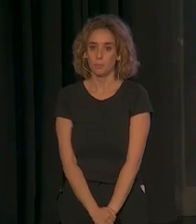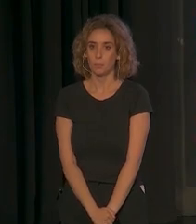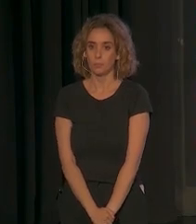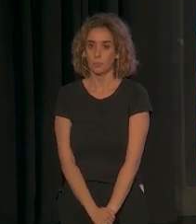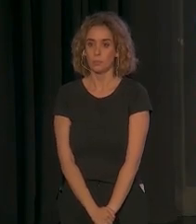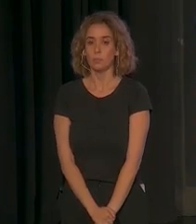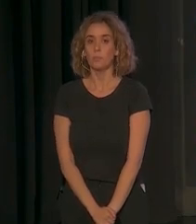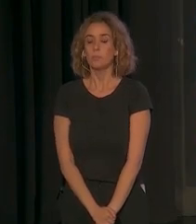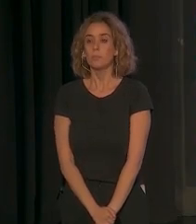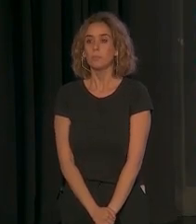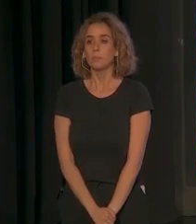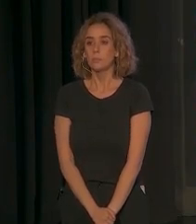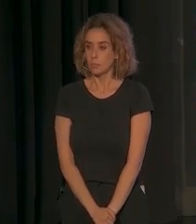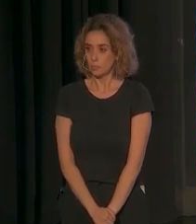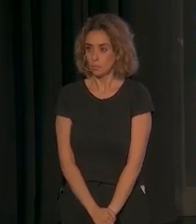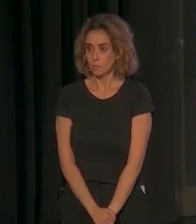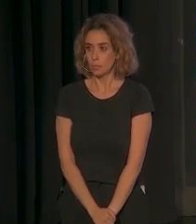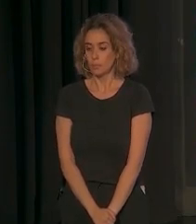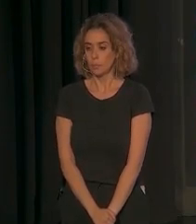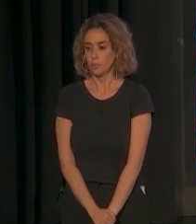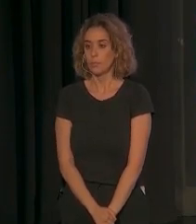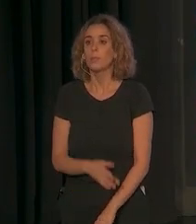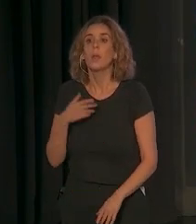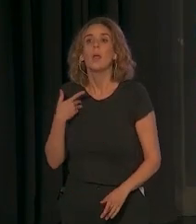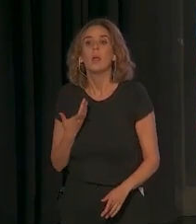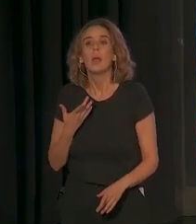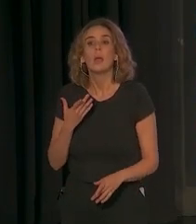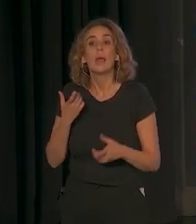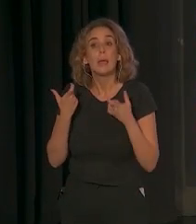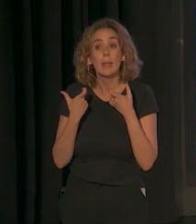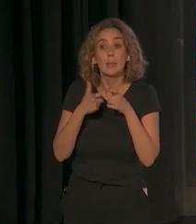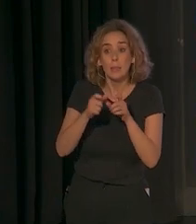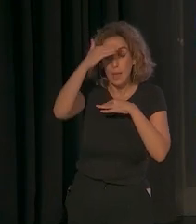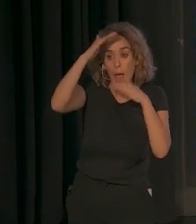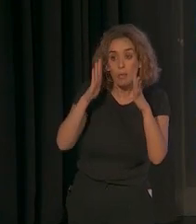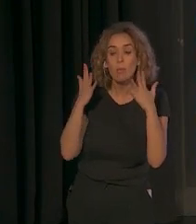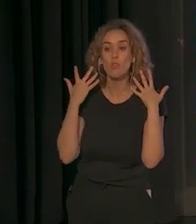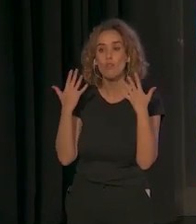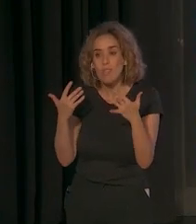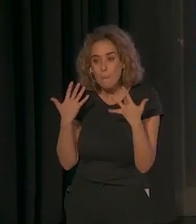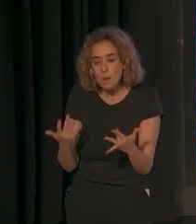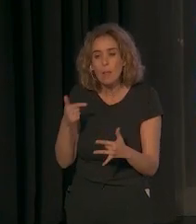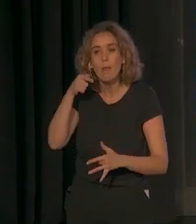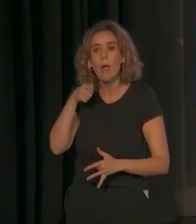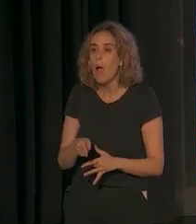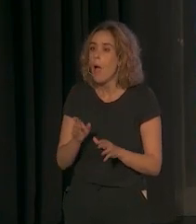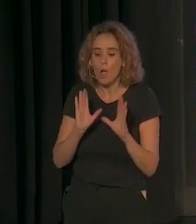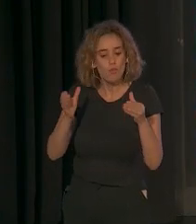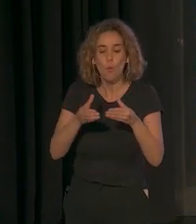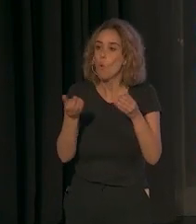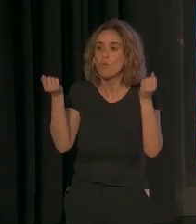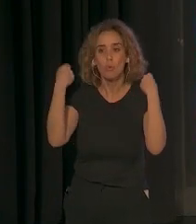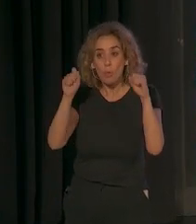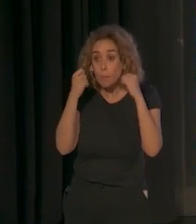Y de hecho, en el DEC, en el Departamento de Atención Temprana, tenemos un conjunto de